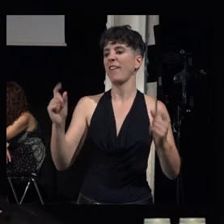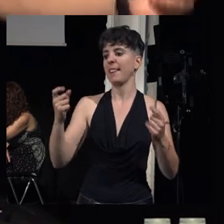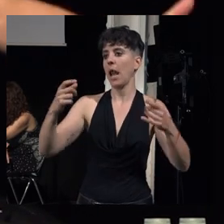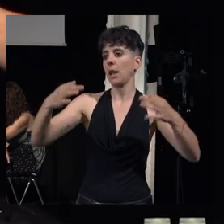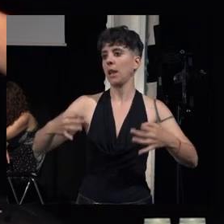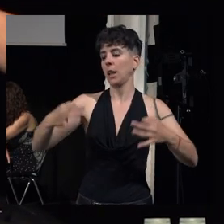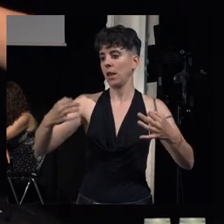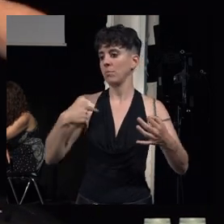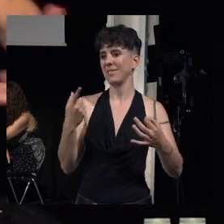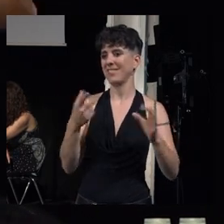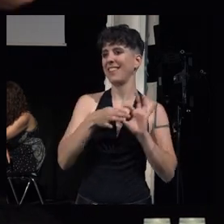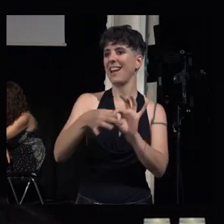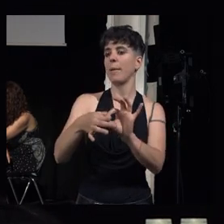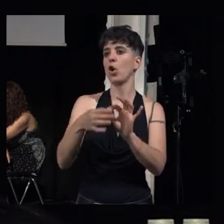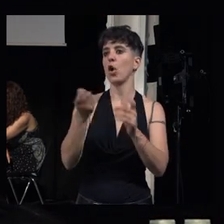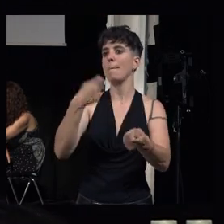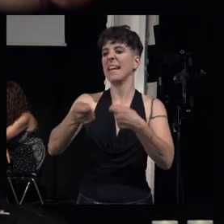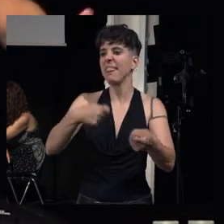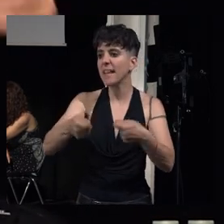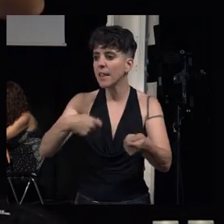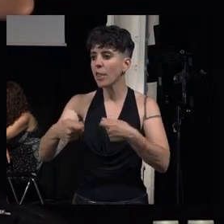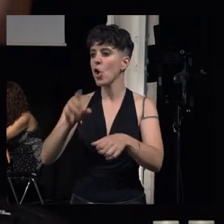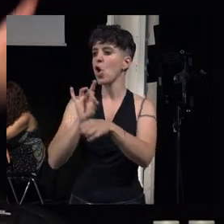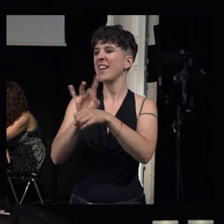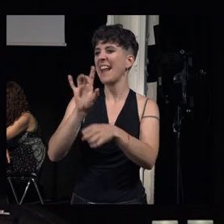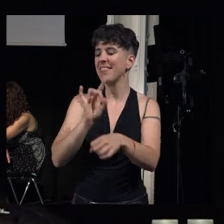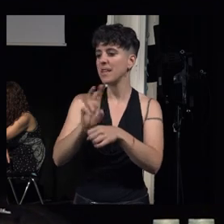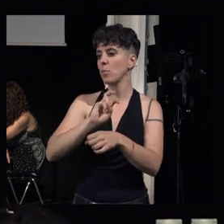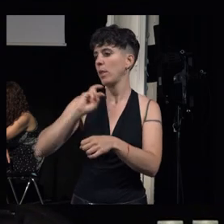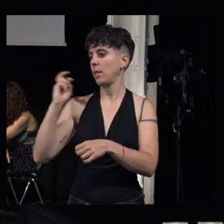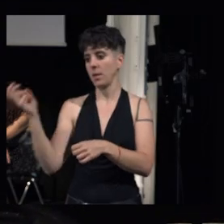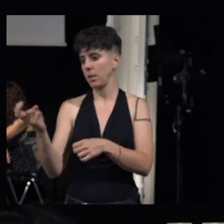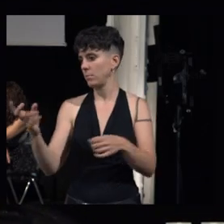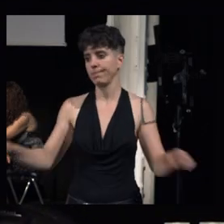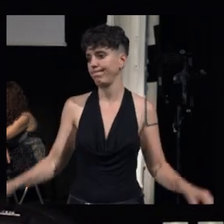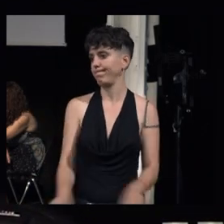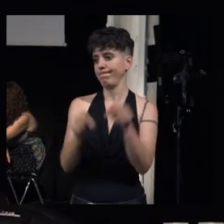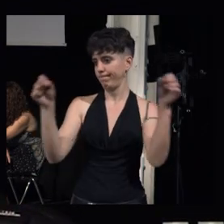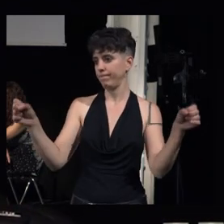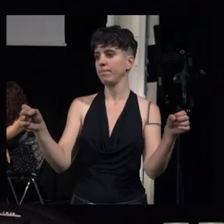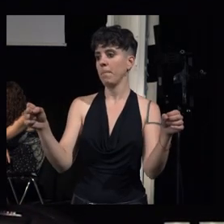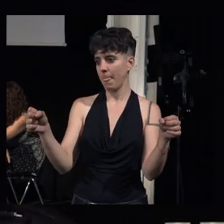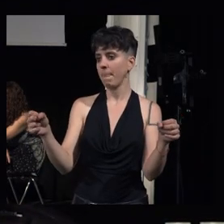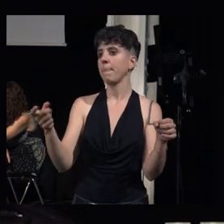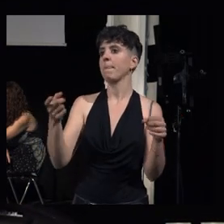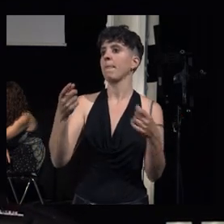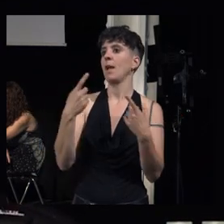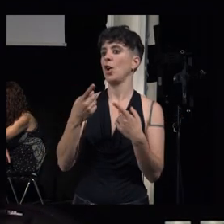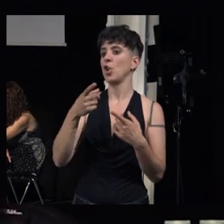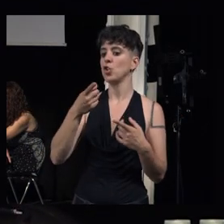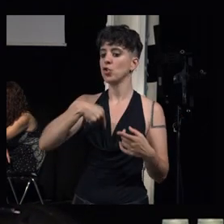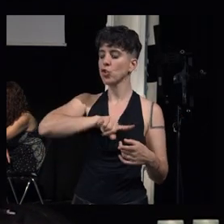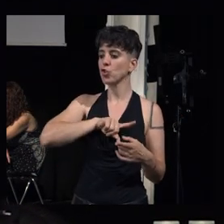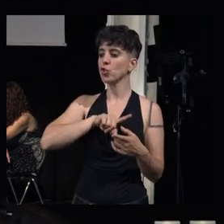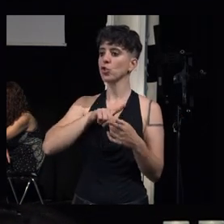como las que tienen que ver con la mercantilización, el racismo, etcétera, etcétera, ¿no? Con el que construimos las ciudades cuando